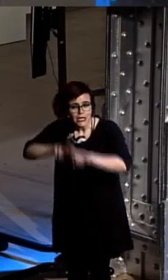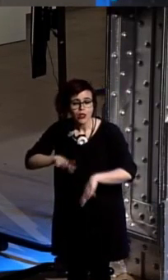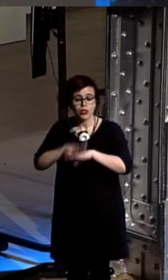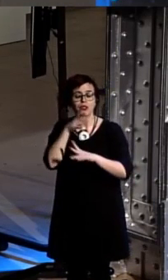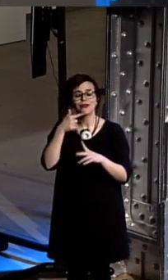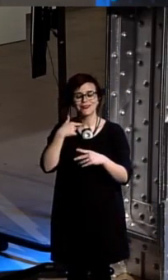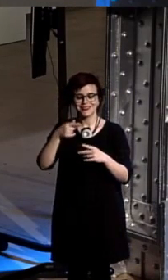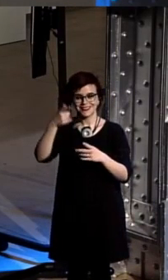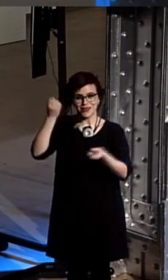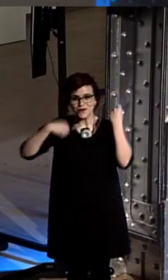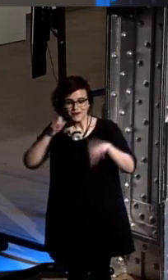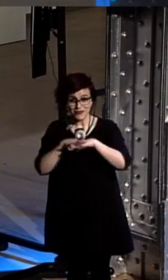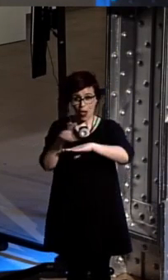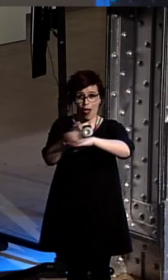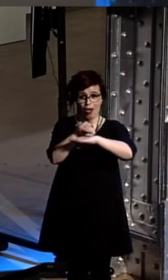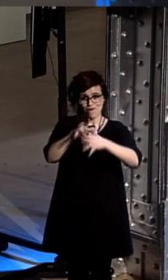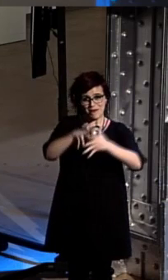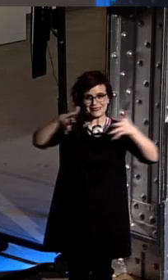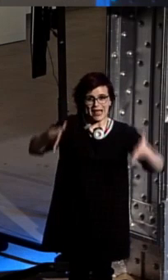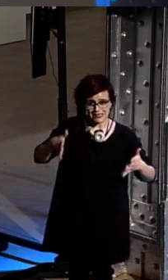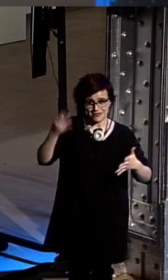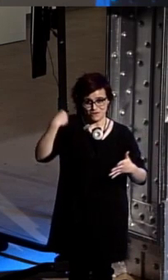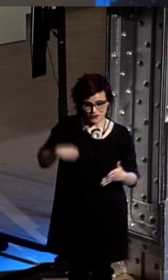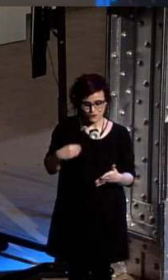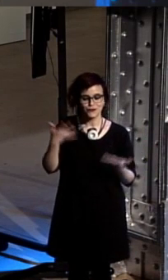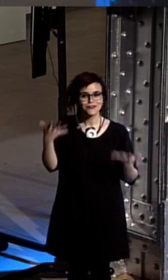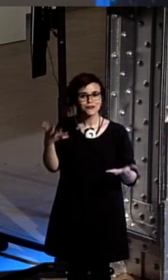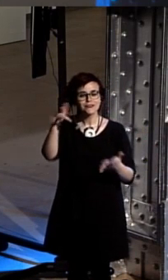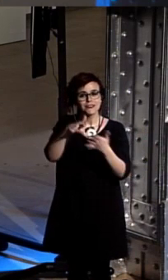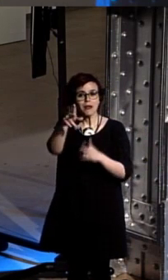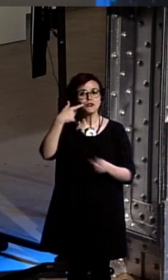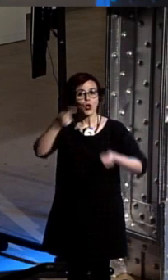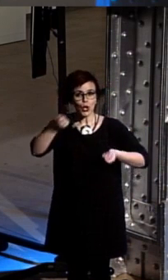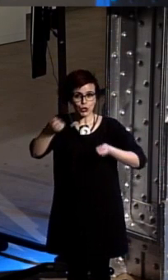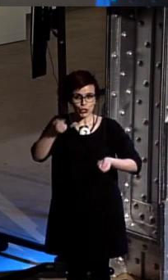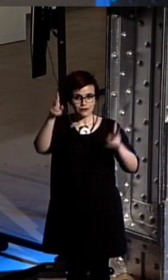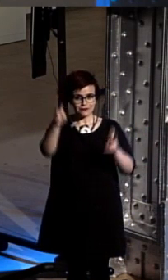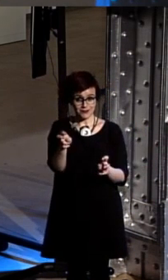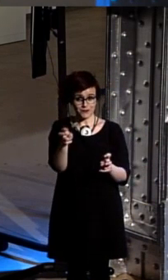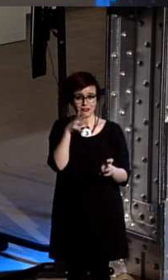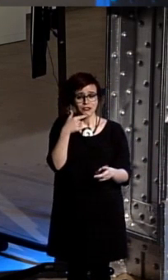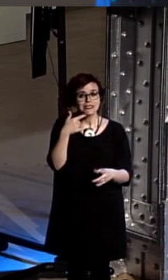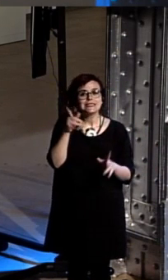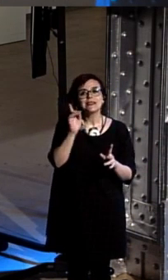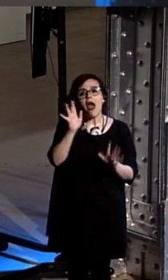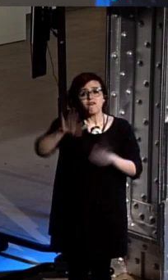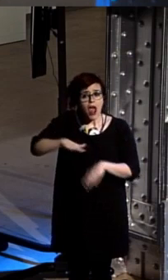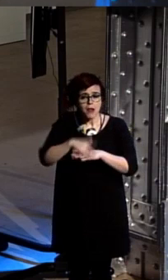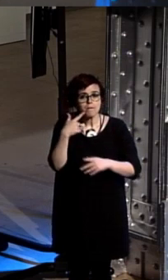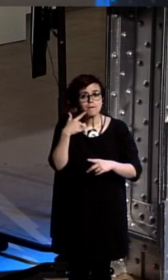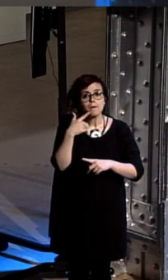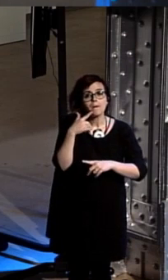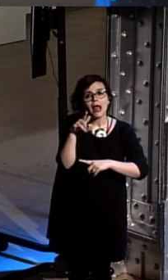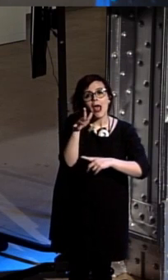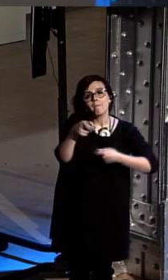Data. Pueden utilizar todo esto para integrarlo en una especie de control de mando. Así que el neuromarketing no es más que un ingrediente de esta receta que